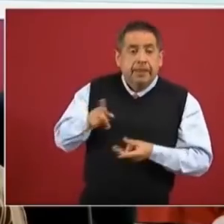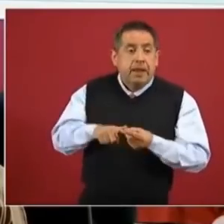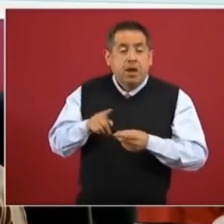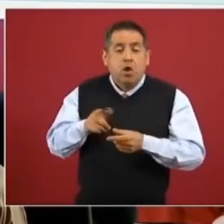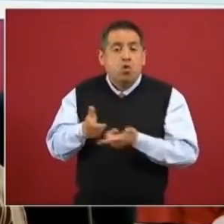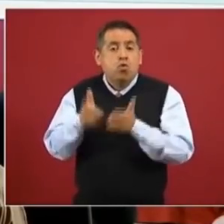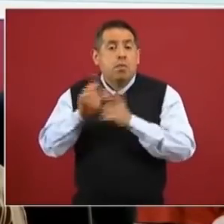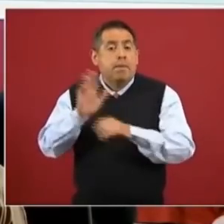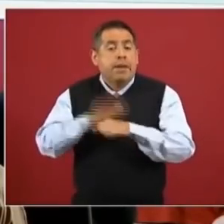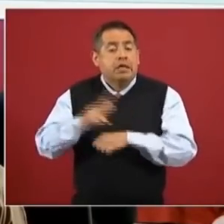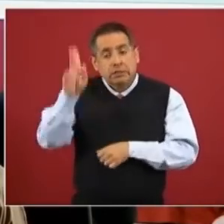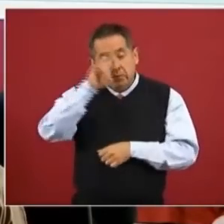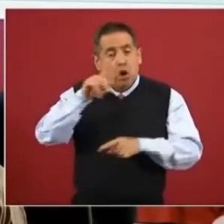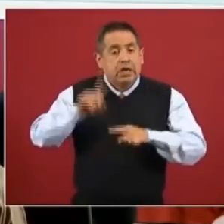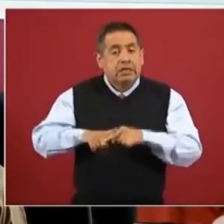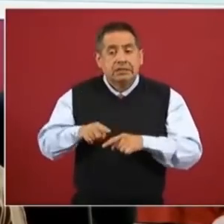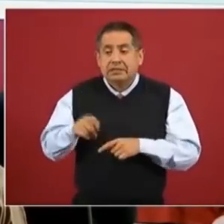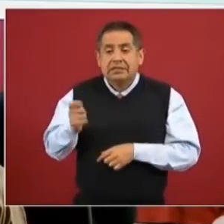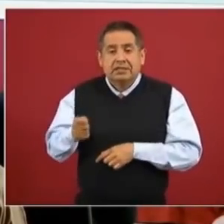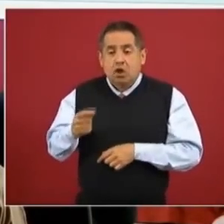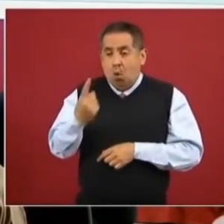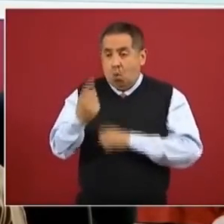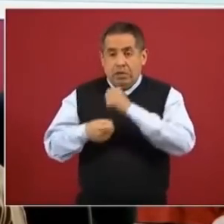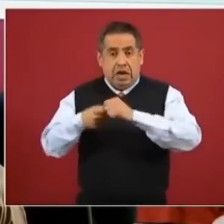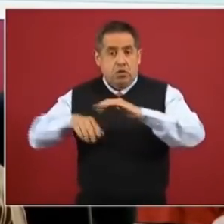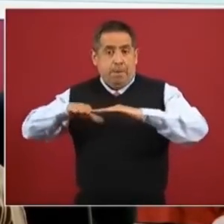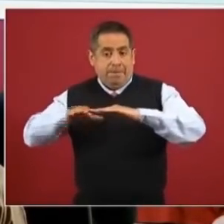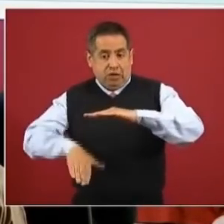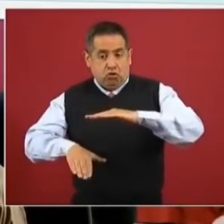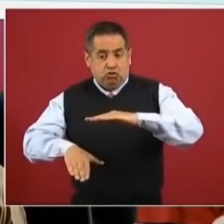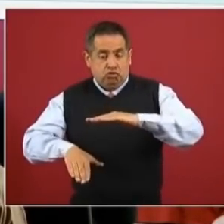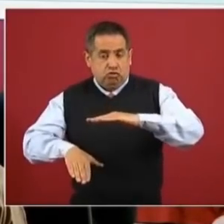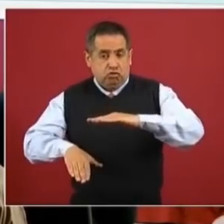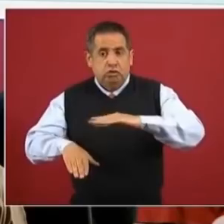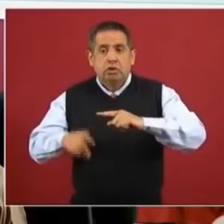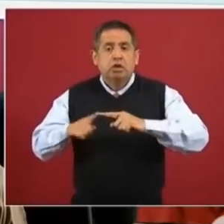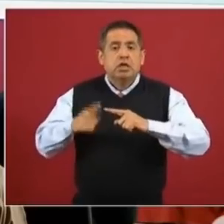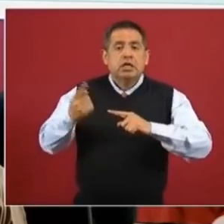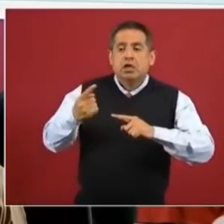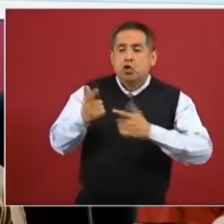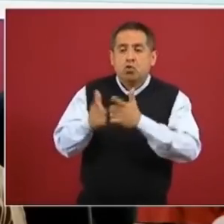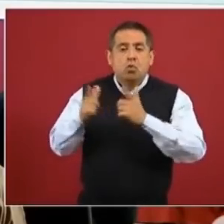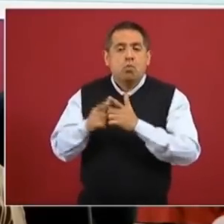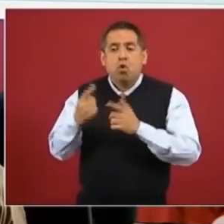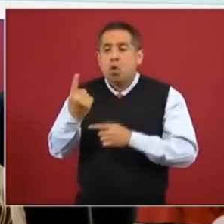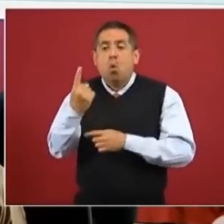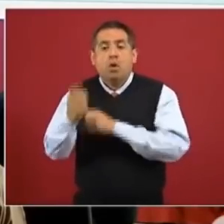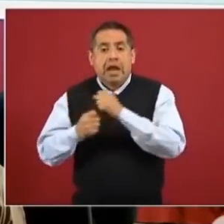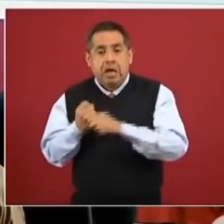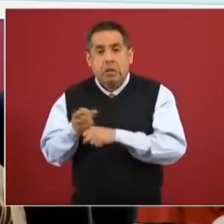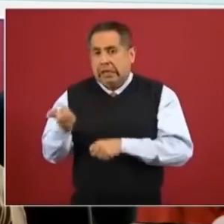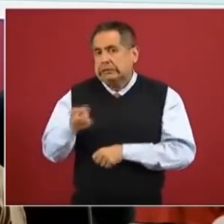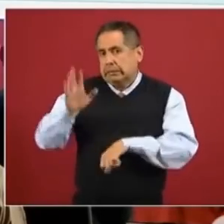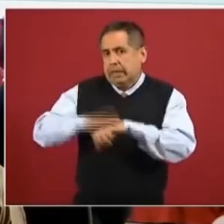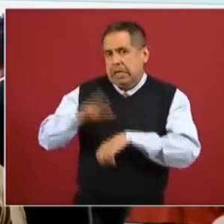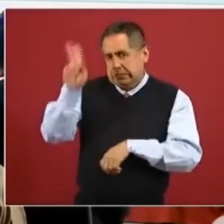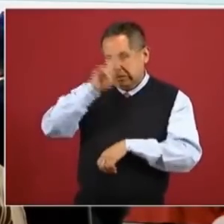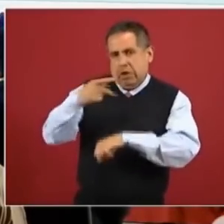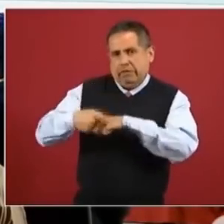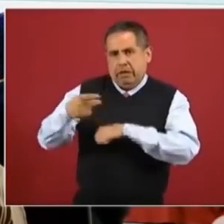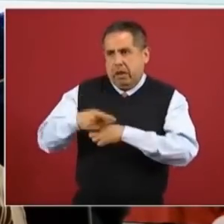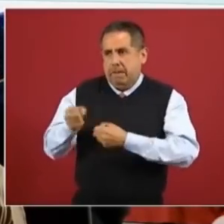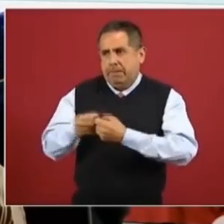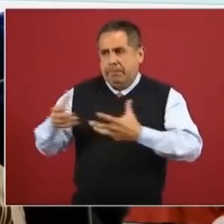grupo más afectado son los menores de 1 año y el grupo de edad de 1 año. Recordemos entonces,